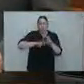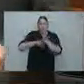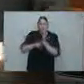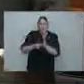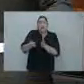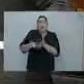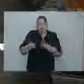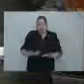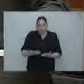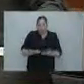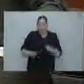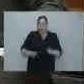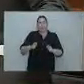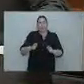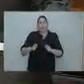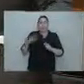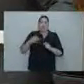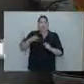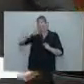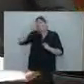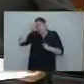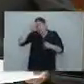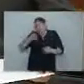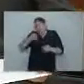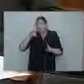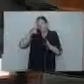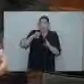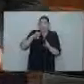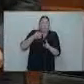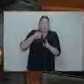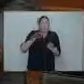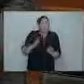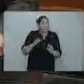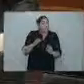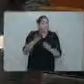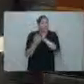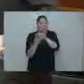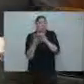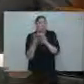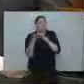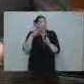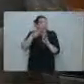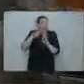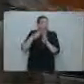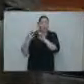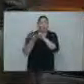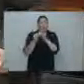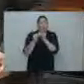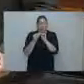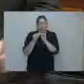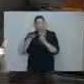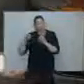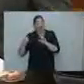impidiese el que, creo yo que ese era el objetivo, creo, al menos de cuatro grupos, de uno que es el que apoya al Gobierno, ya sé que no, no puede ser, apoya al Gobierno.